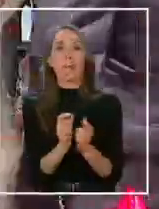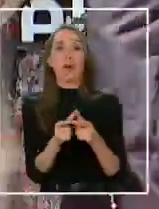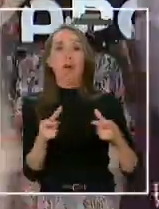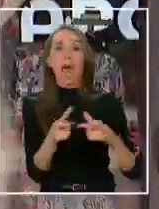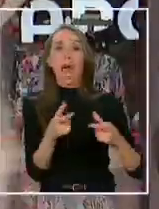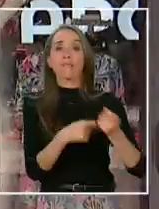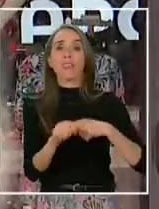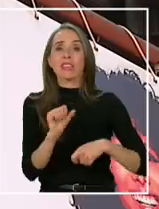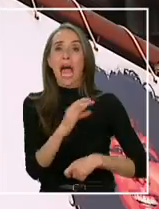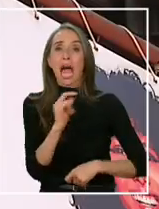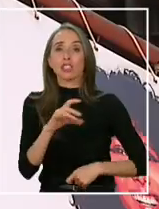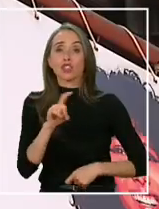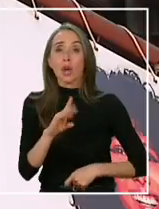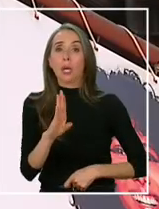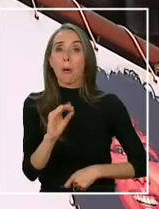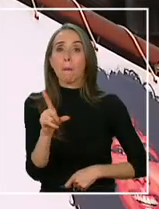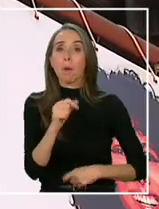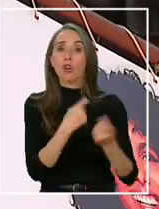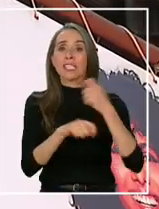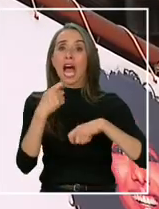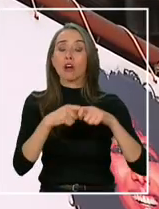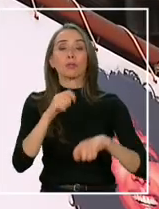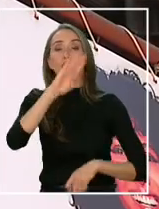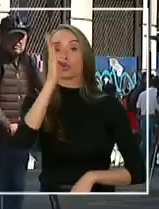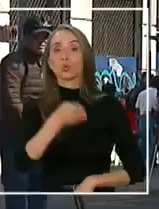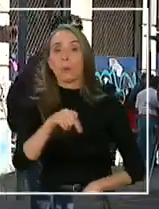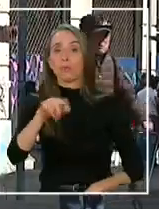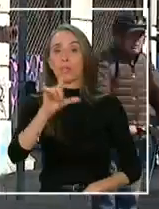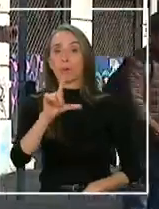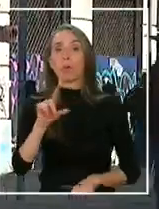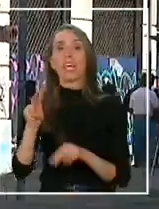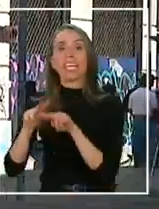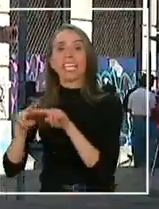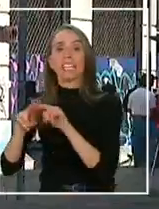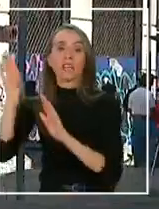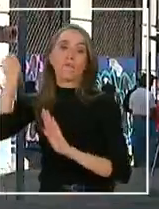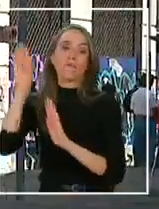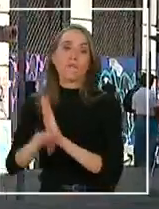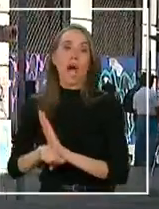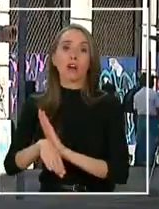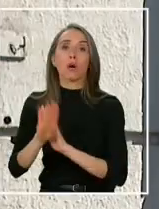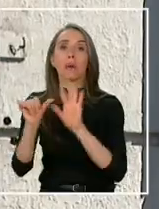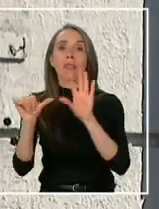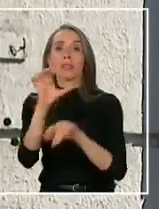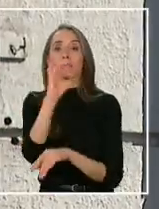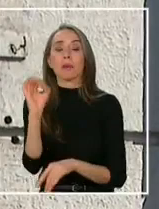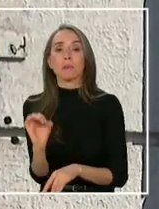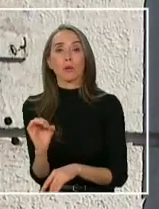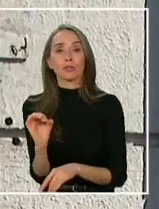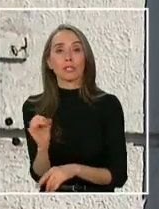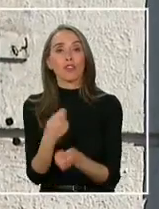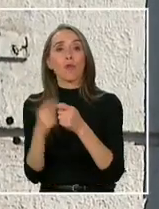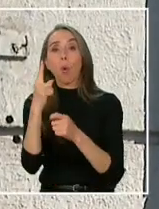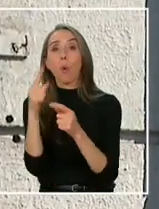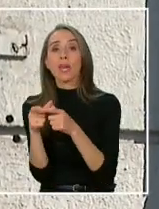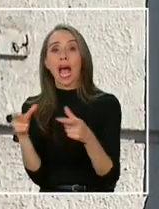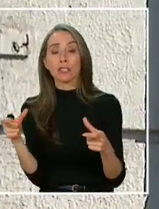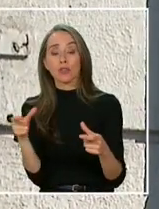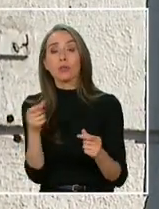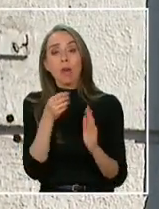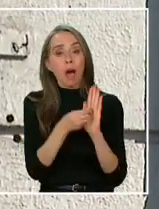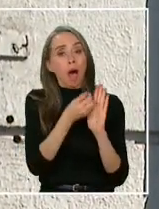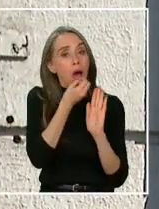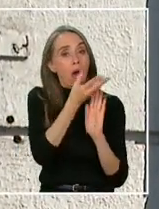suspendidas este lunes de la Bolsa de Comercio de Santiago, mientras que las de ITES cayeron más de un 6%. A través de una declaración